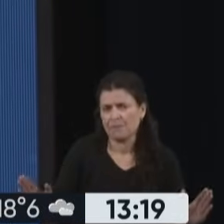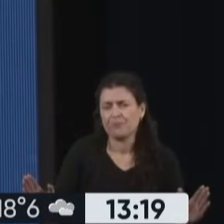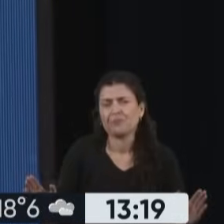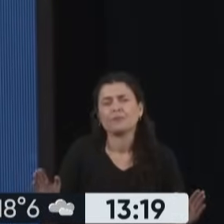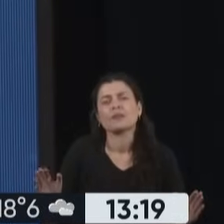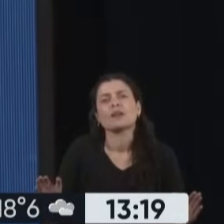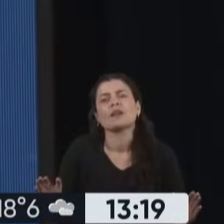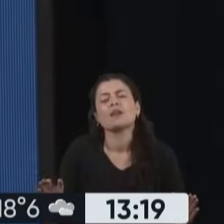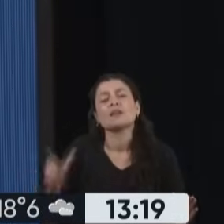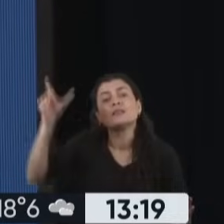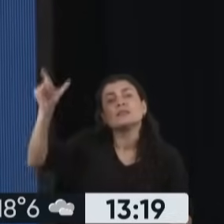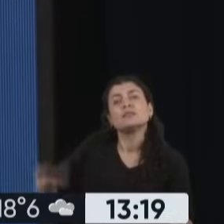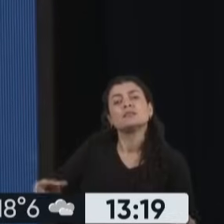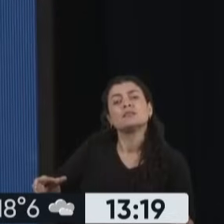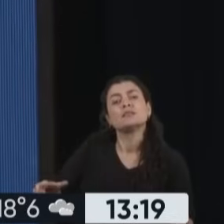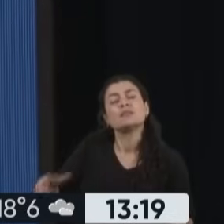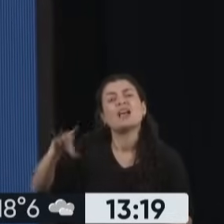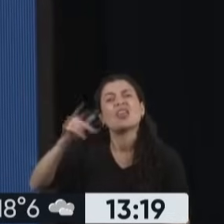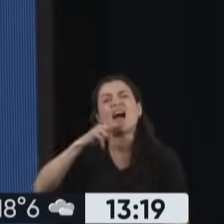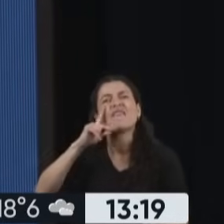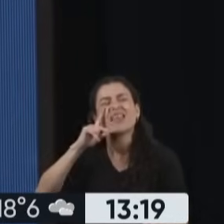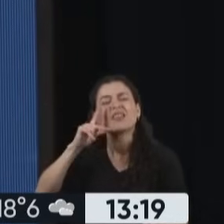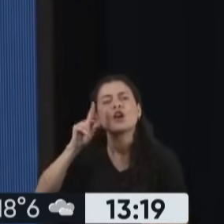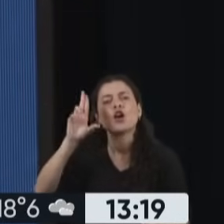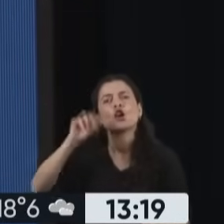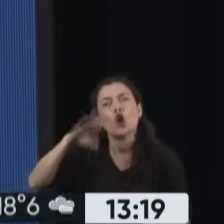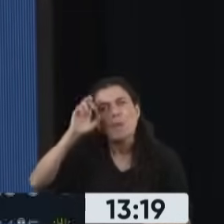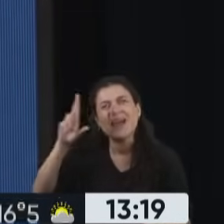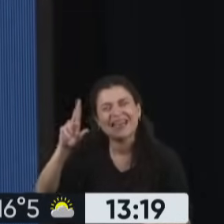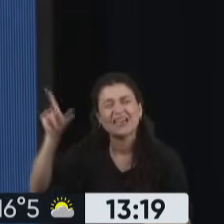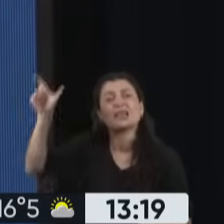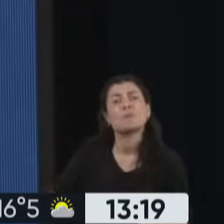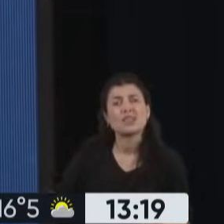Gregory Mankiw, David Romer, no Paul Romer, David Romer